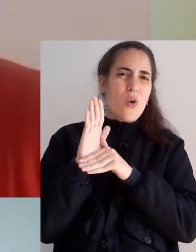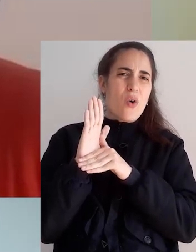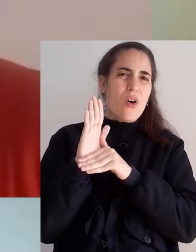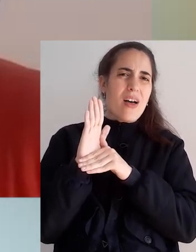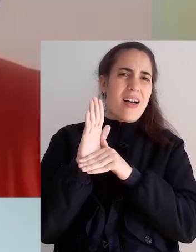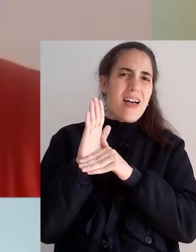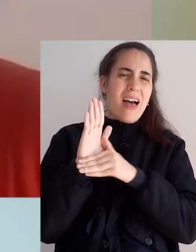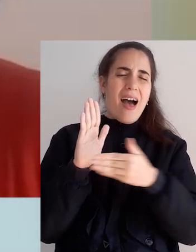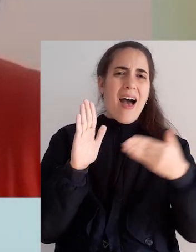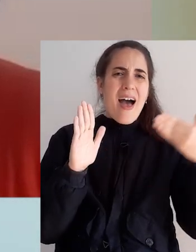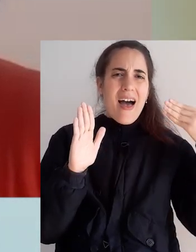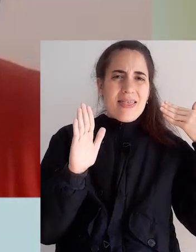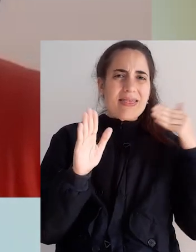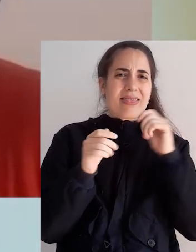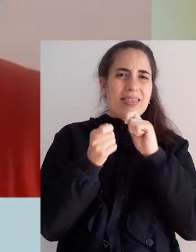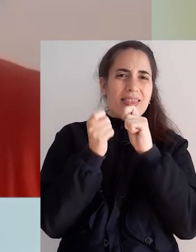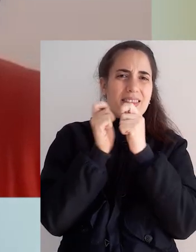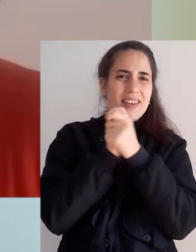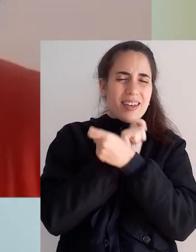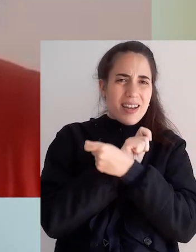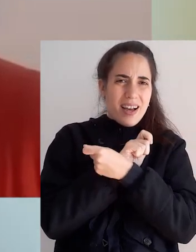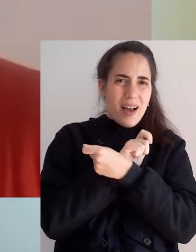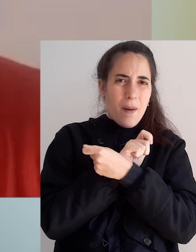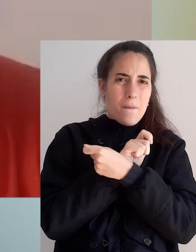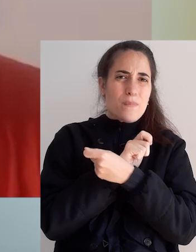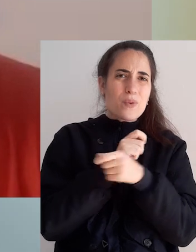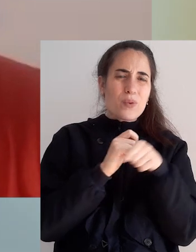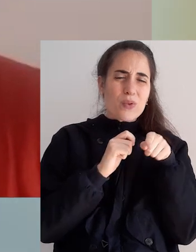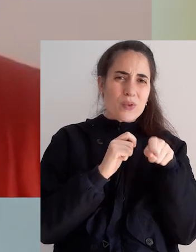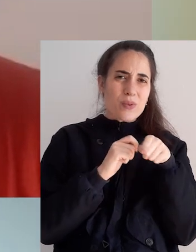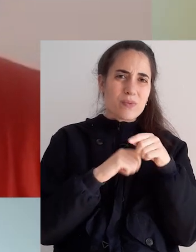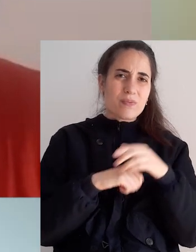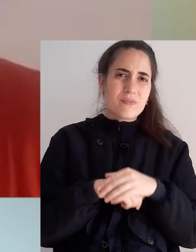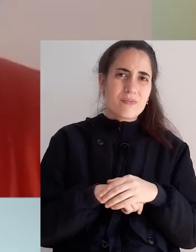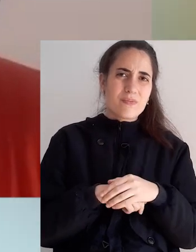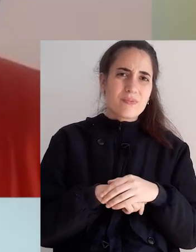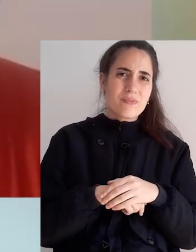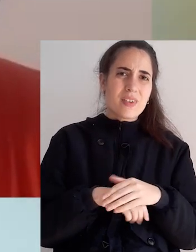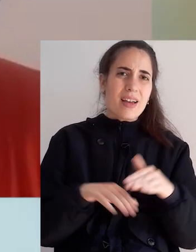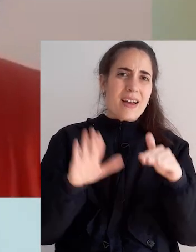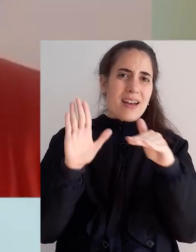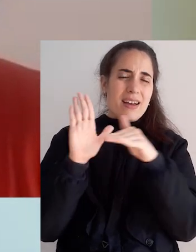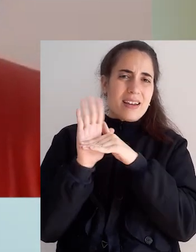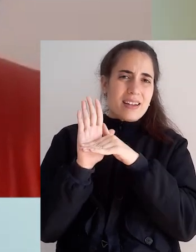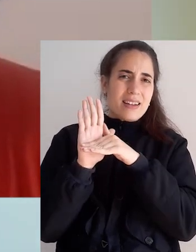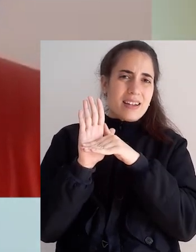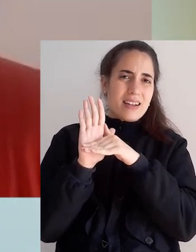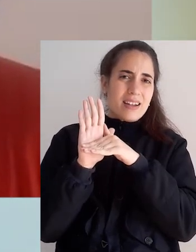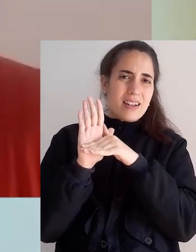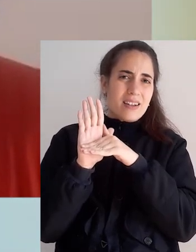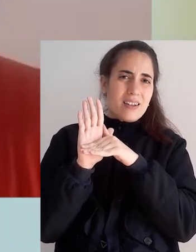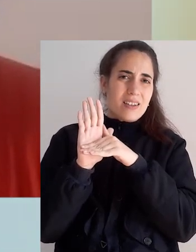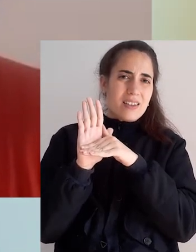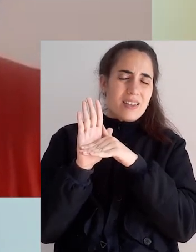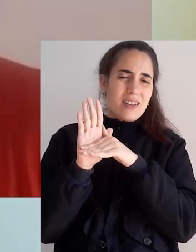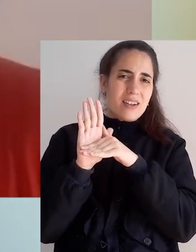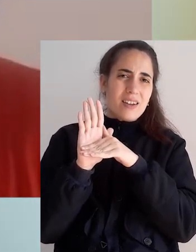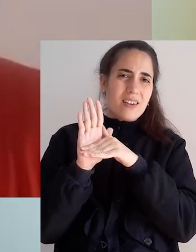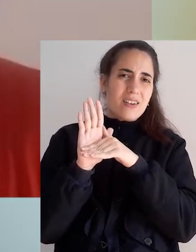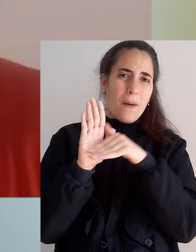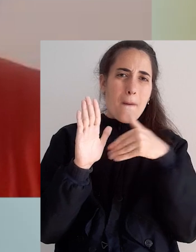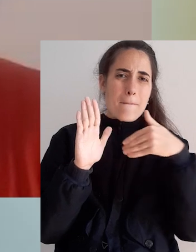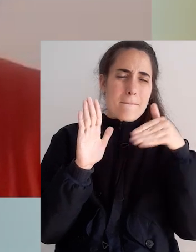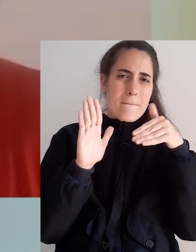digamos, el financiamiento, que a veces es tan engorroso con las prestaciones sociales, bueno, que